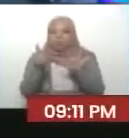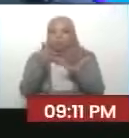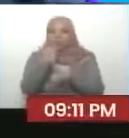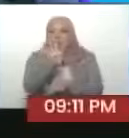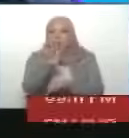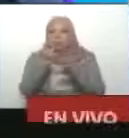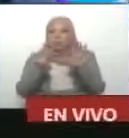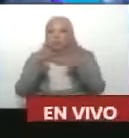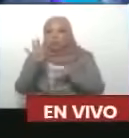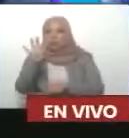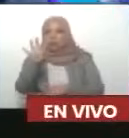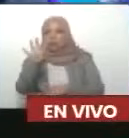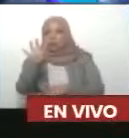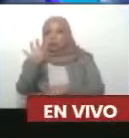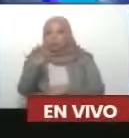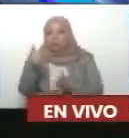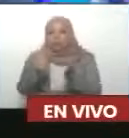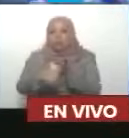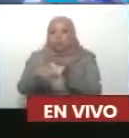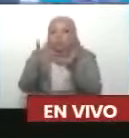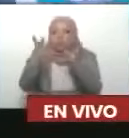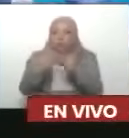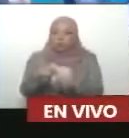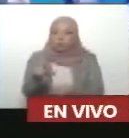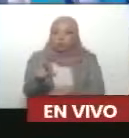5.892.464. ¿Cuál es tu número de cédula?